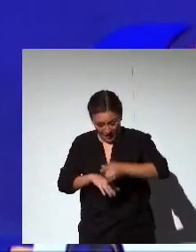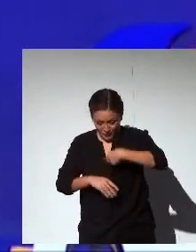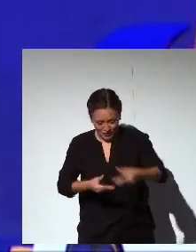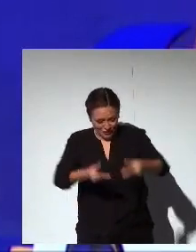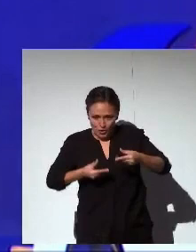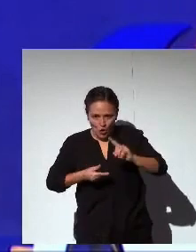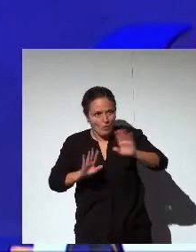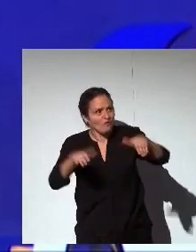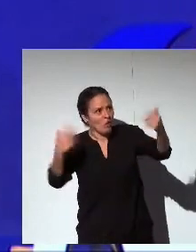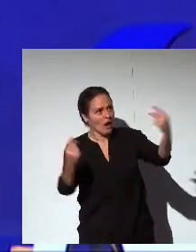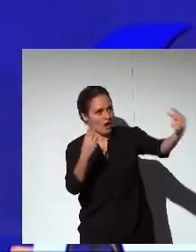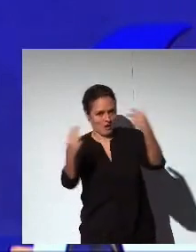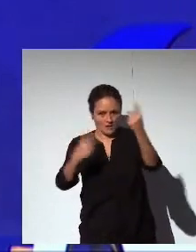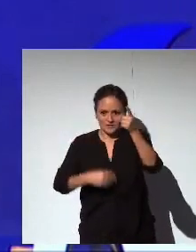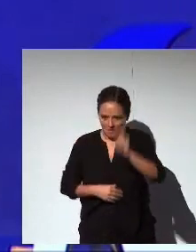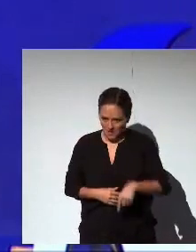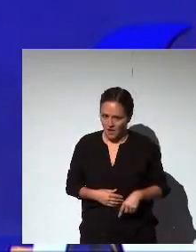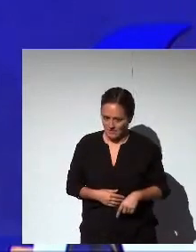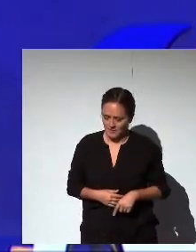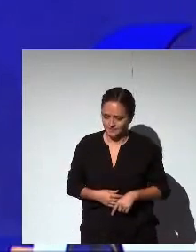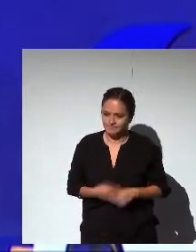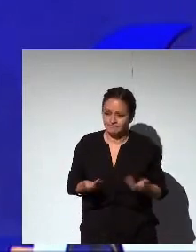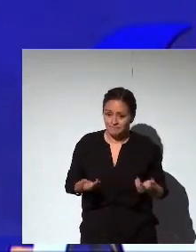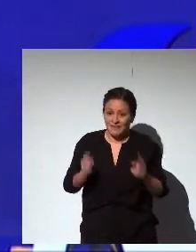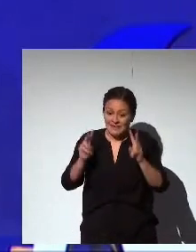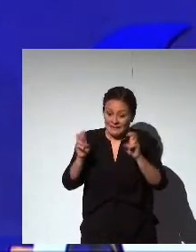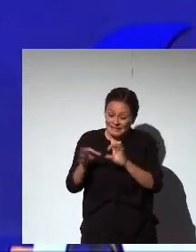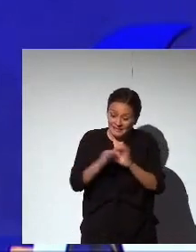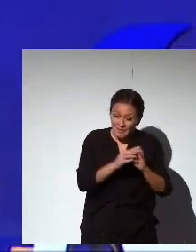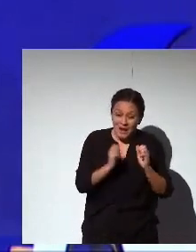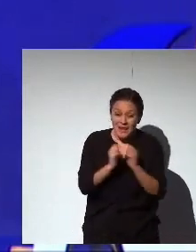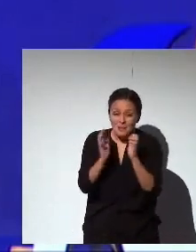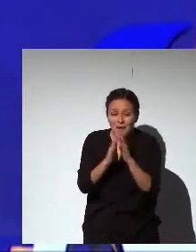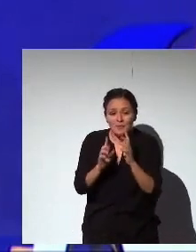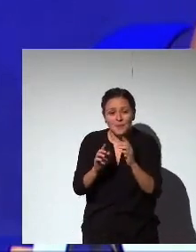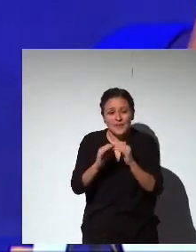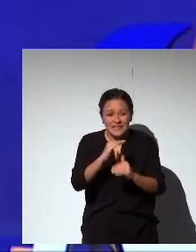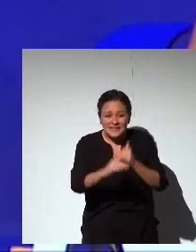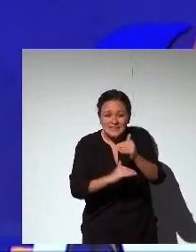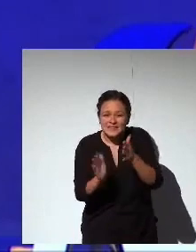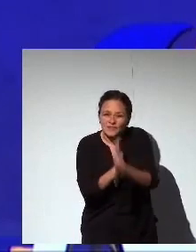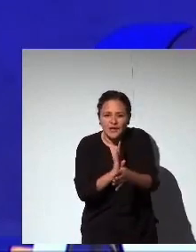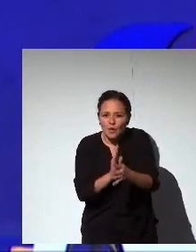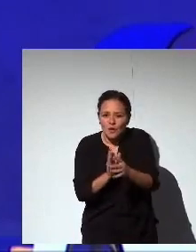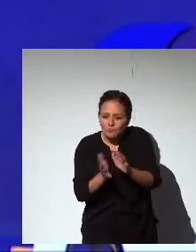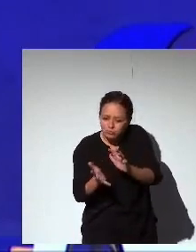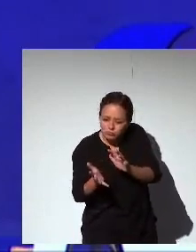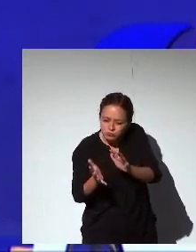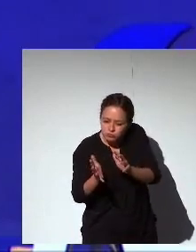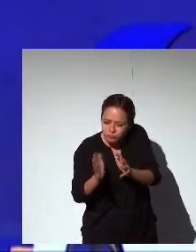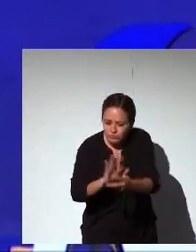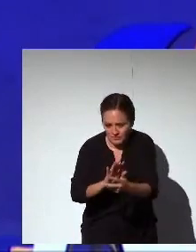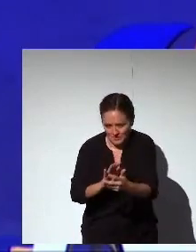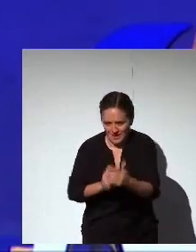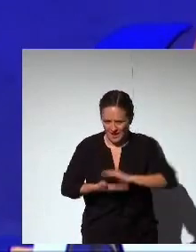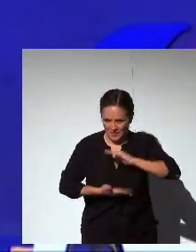Palma. La resiliencia supone, como les decía antes, un motor del cambio, un motor de transformación. Y me van a